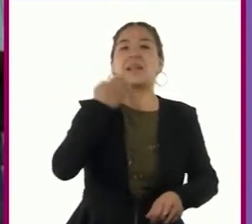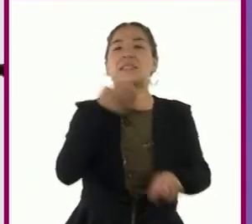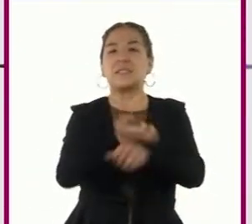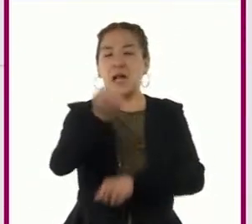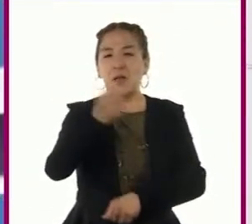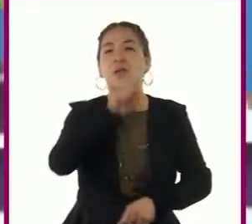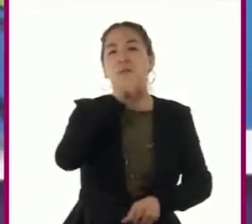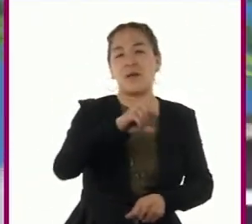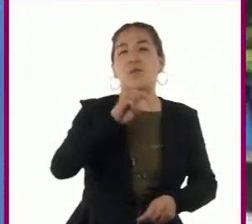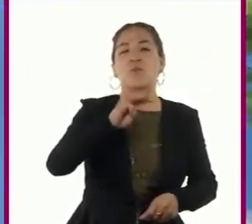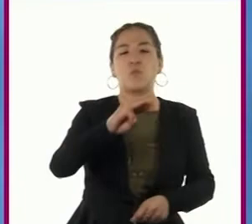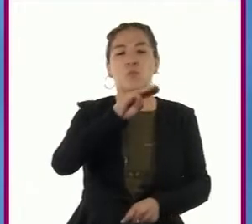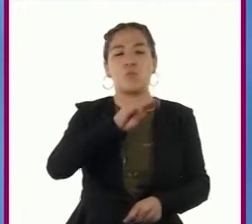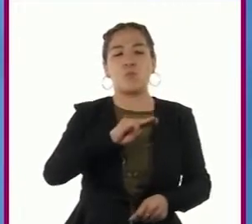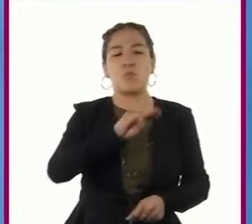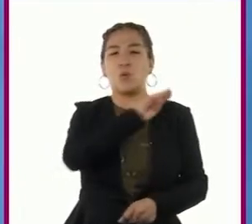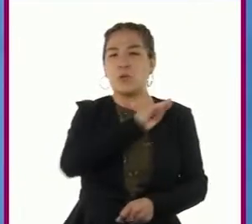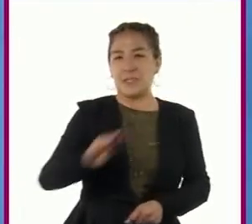municipal.